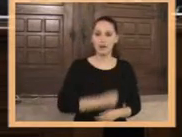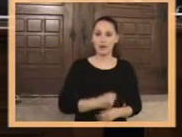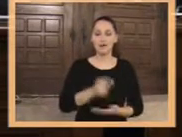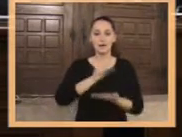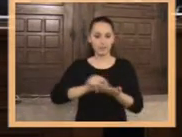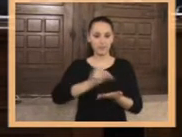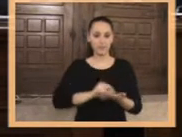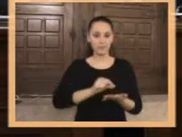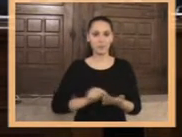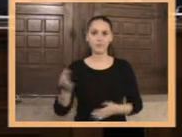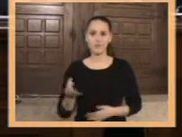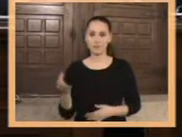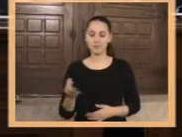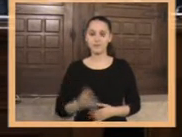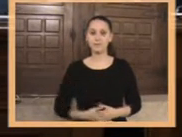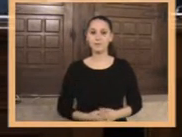cuantos documentos sean precisos.